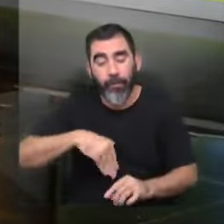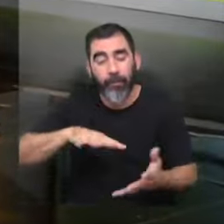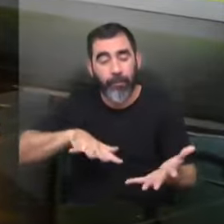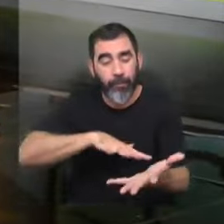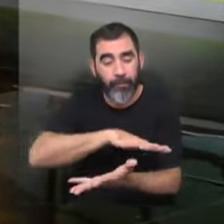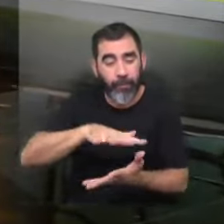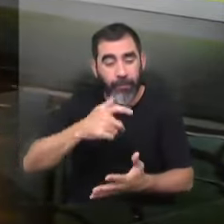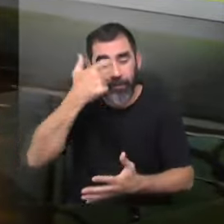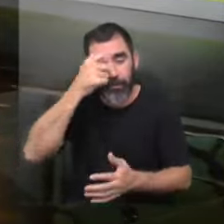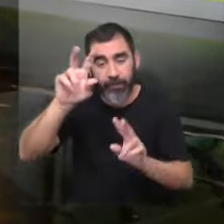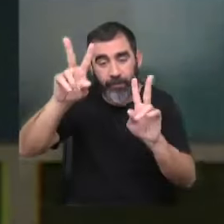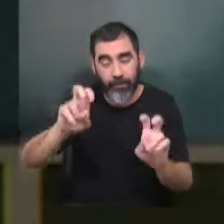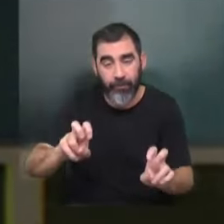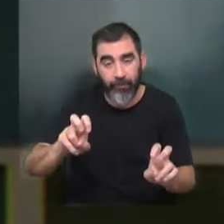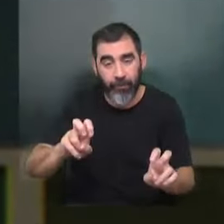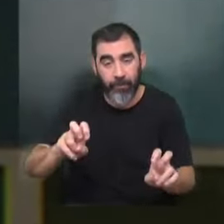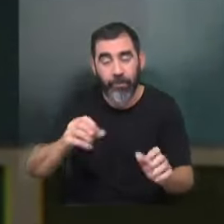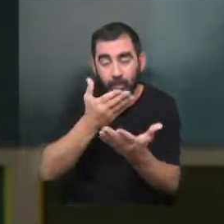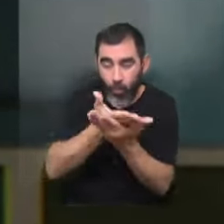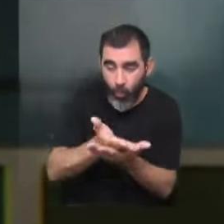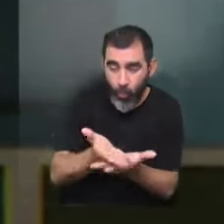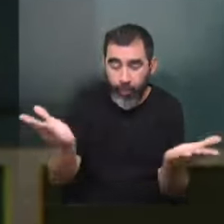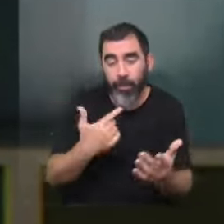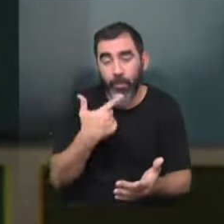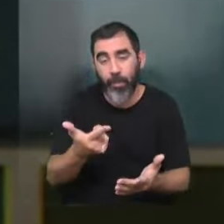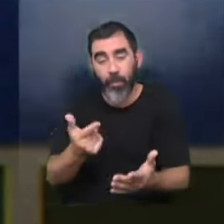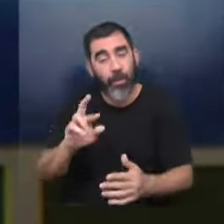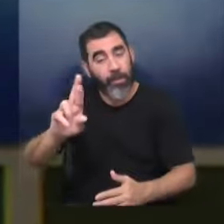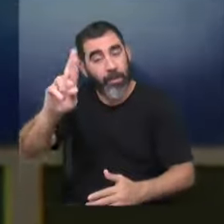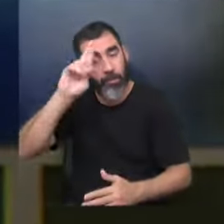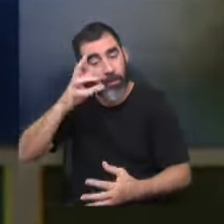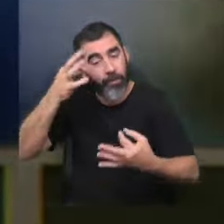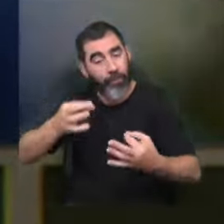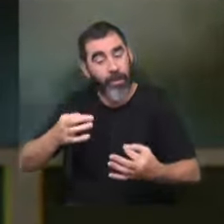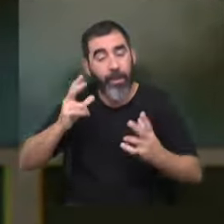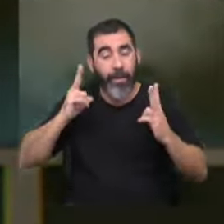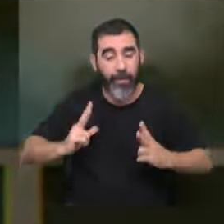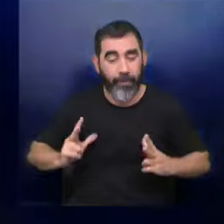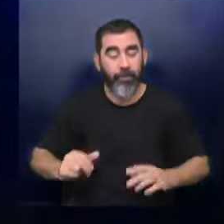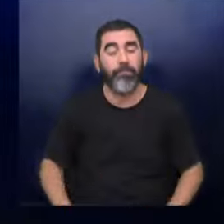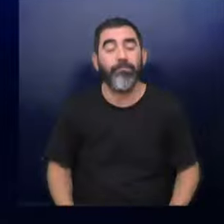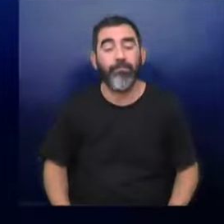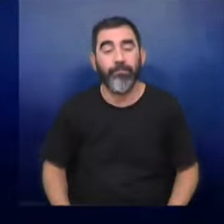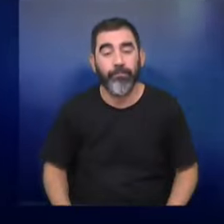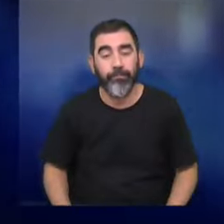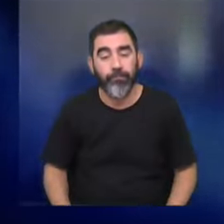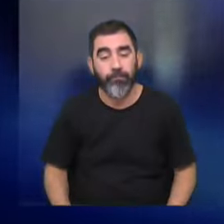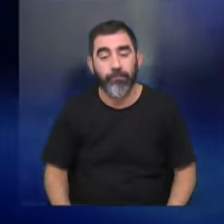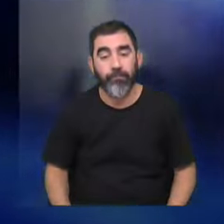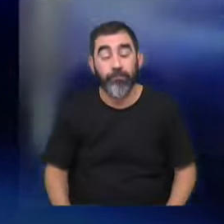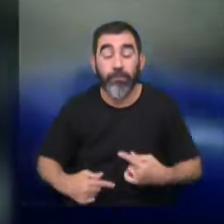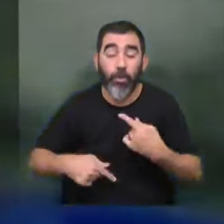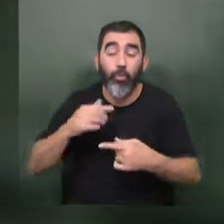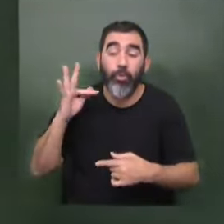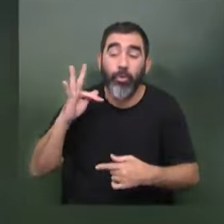el tema científico si nosotros podemos mostrar que estamos respetando realmente los principios éticos. Ernesto, la seguimos para